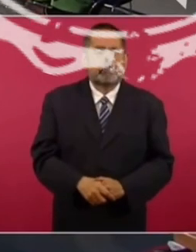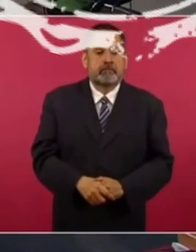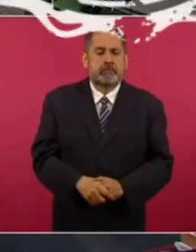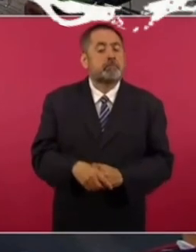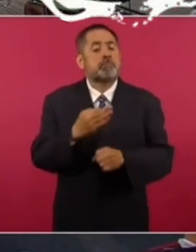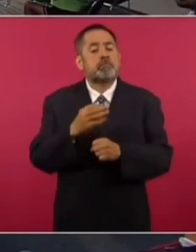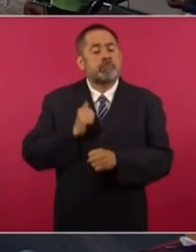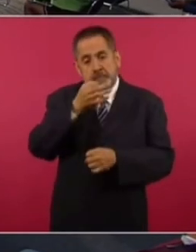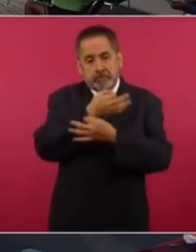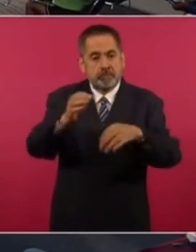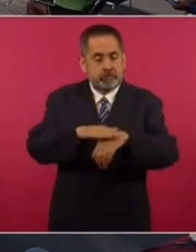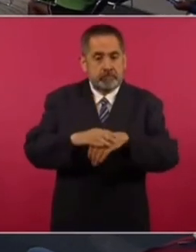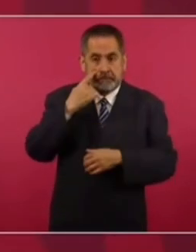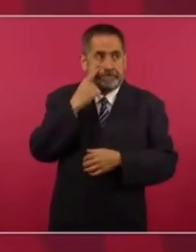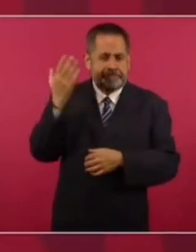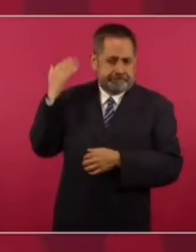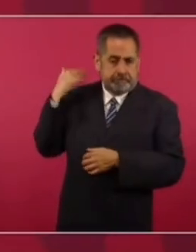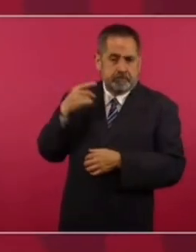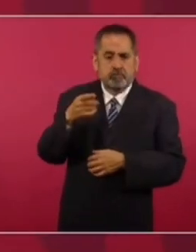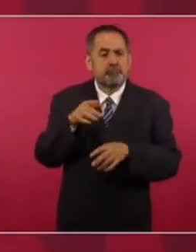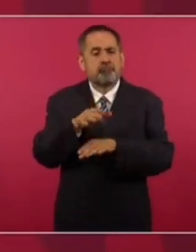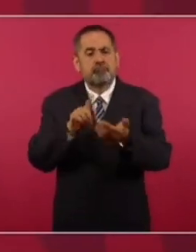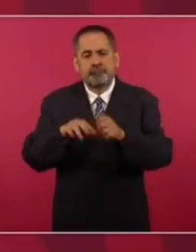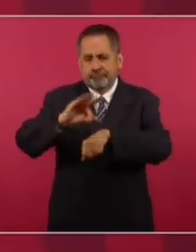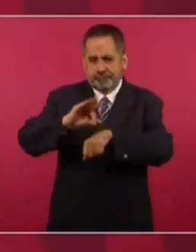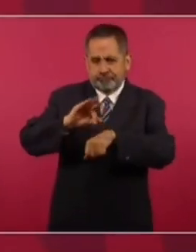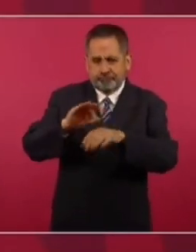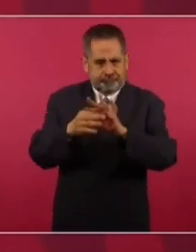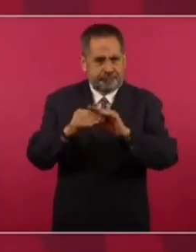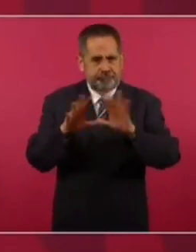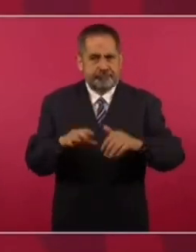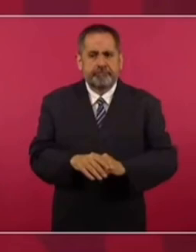Yo quiero también aprovechar, mire, la vez pasada, cuando se habló de las farmacias,